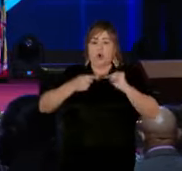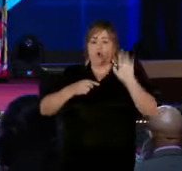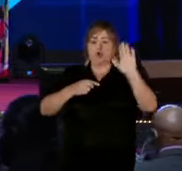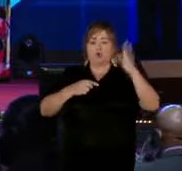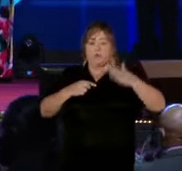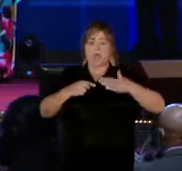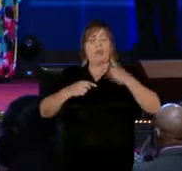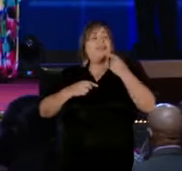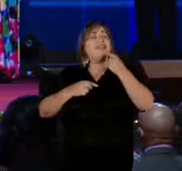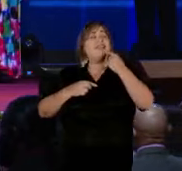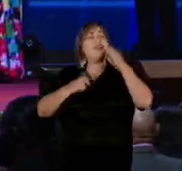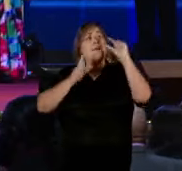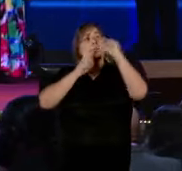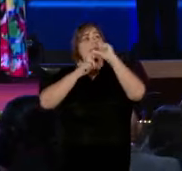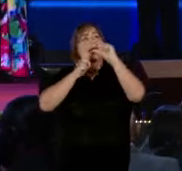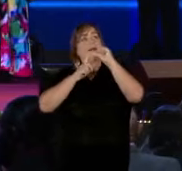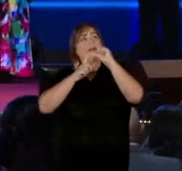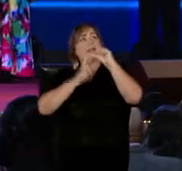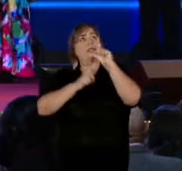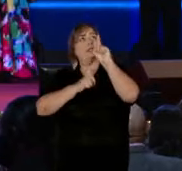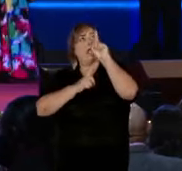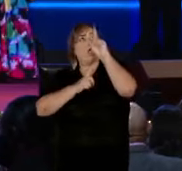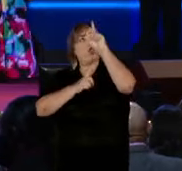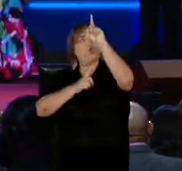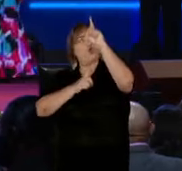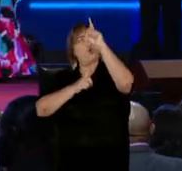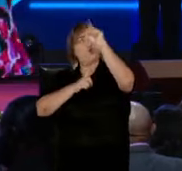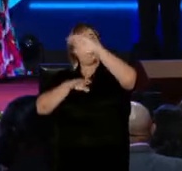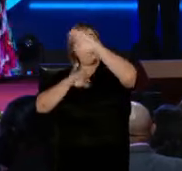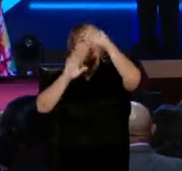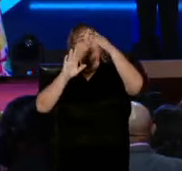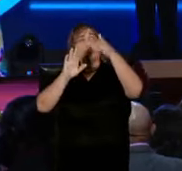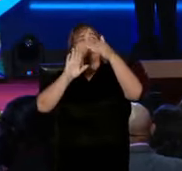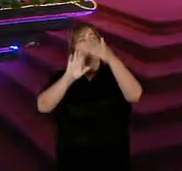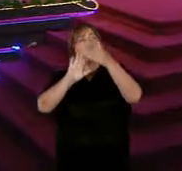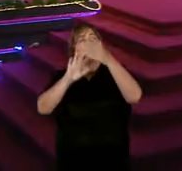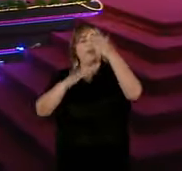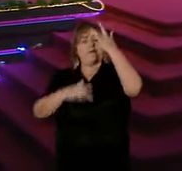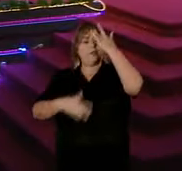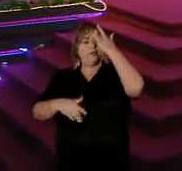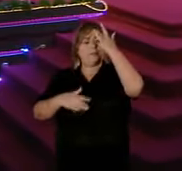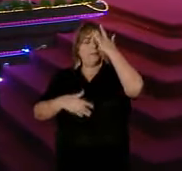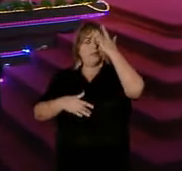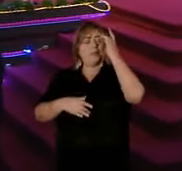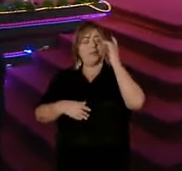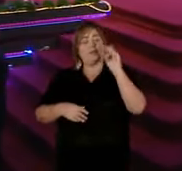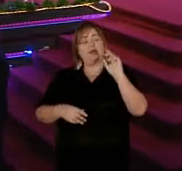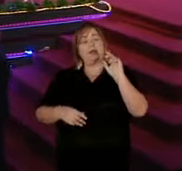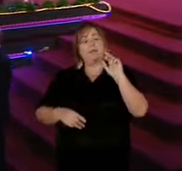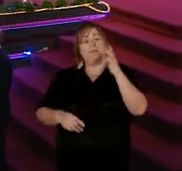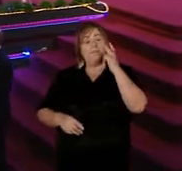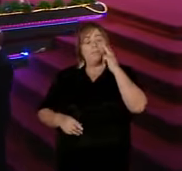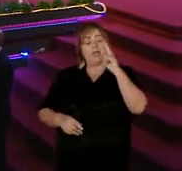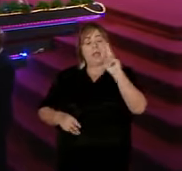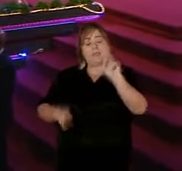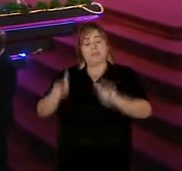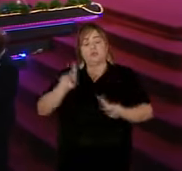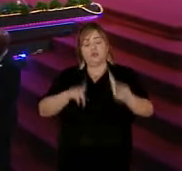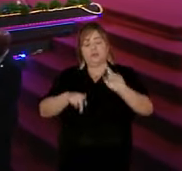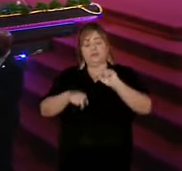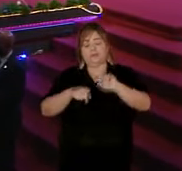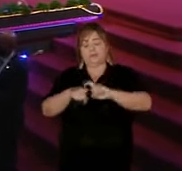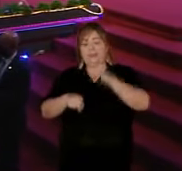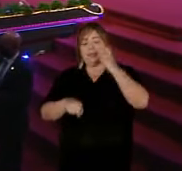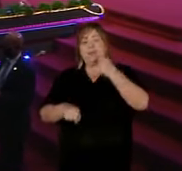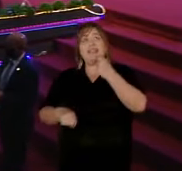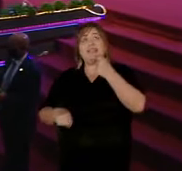dice que tú llevaste toda enfermedad. Señor, mira a los que han llamado pidiendo sanidad. Igualmente